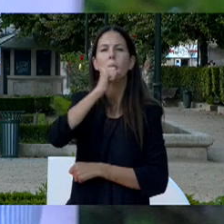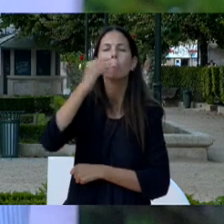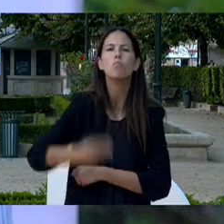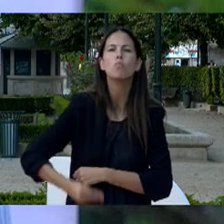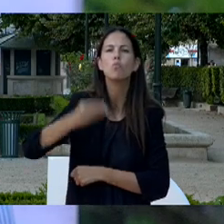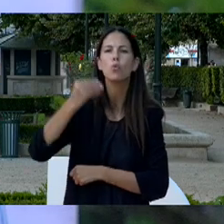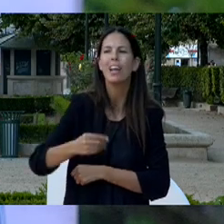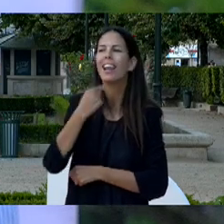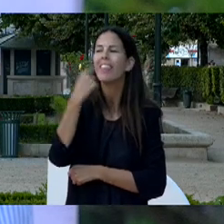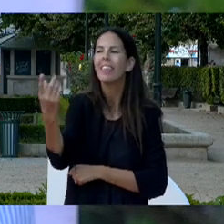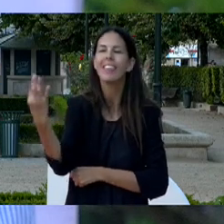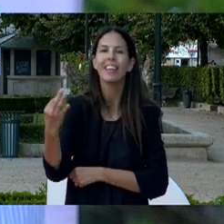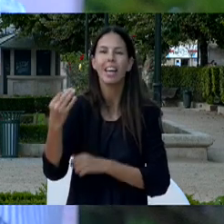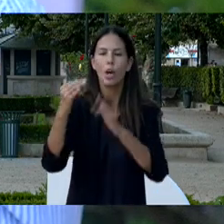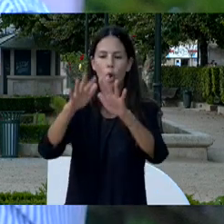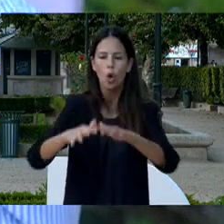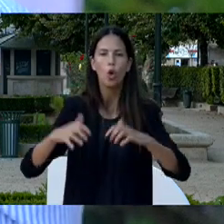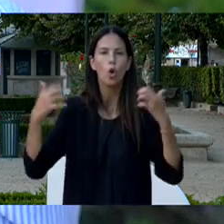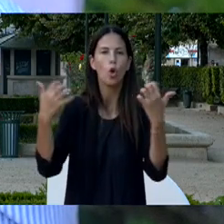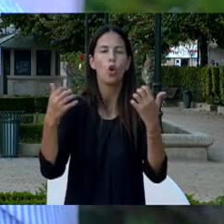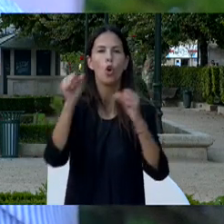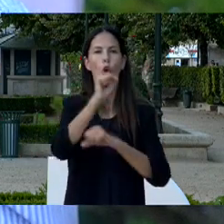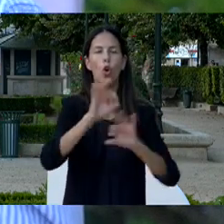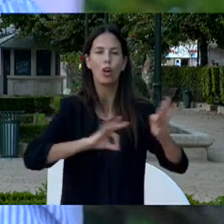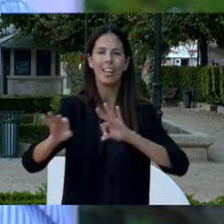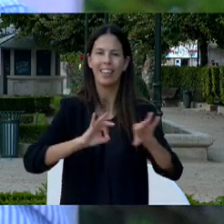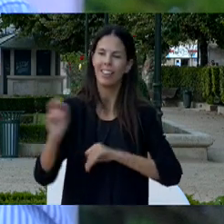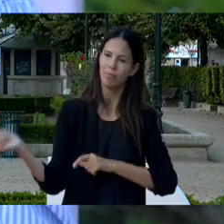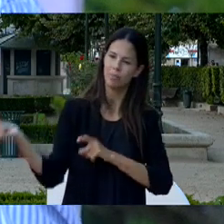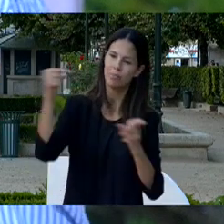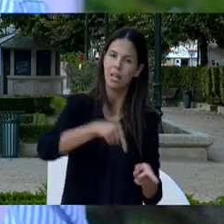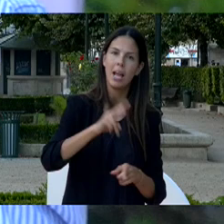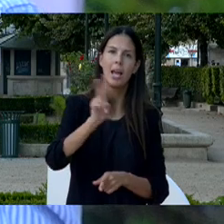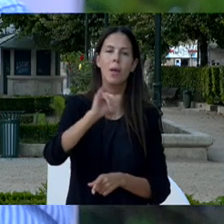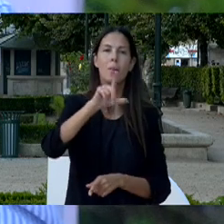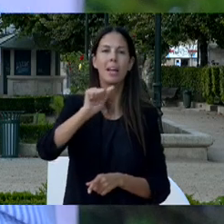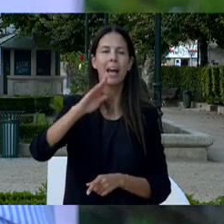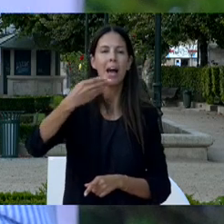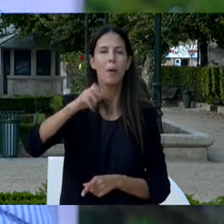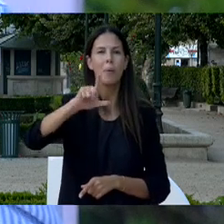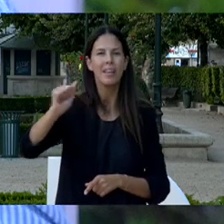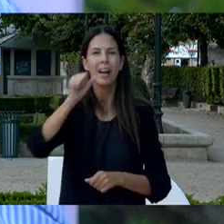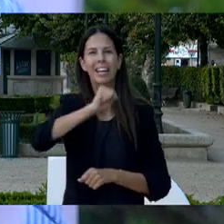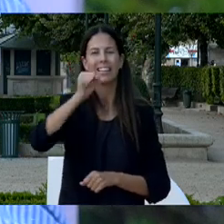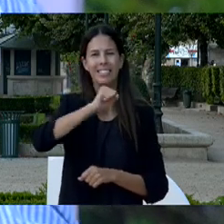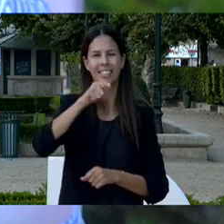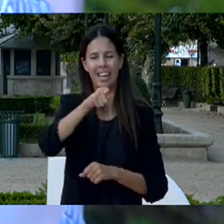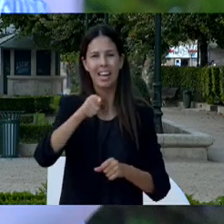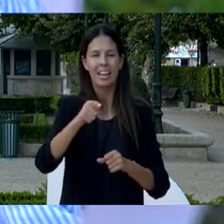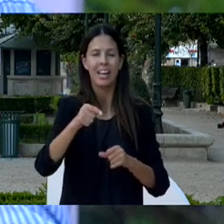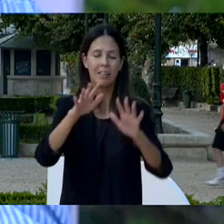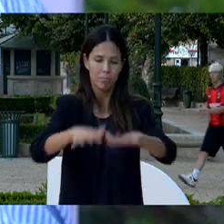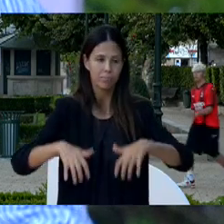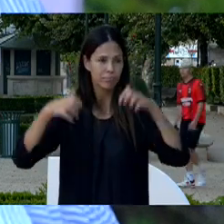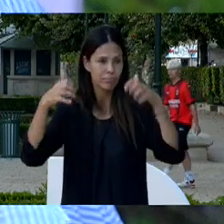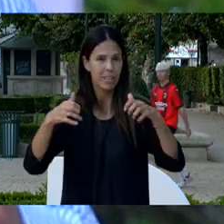dice que organicen un coro e os trae a Vilabella para cantar na función do Sagrado Corazón de